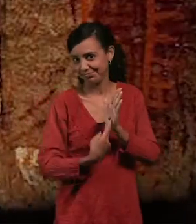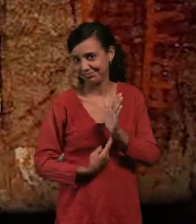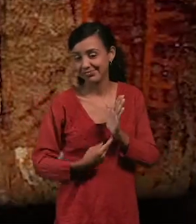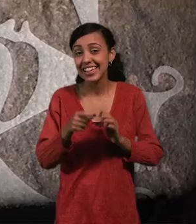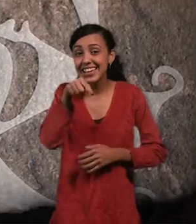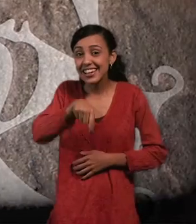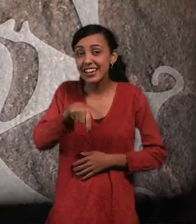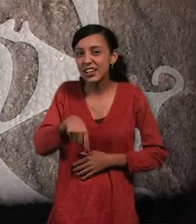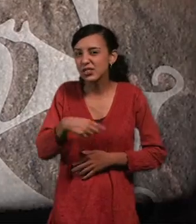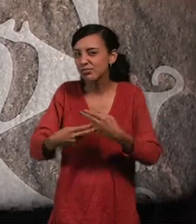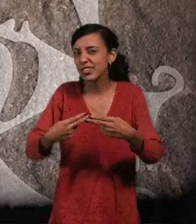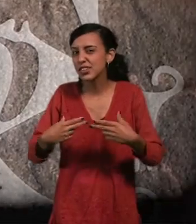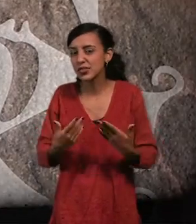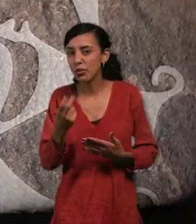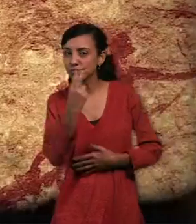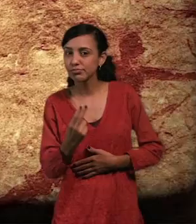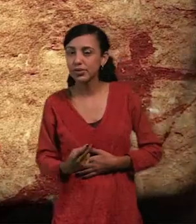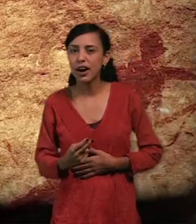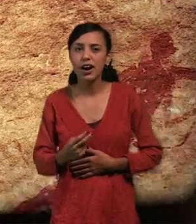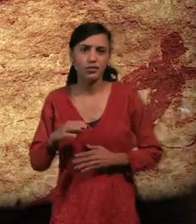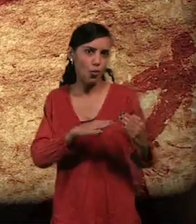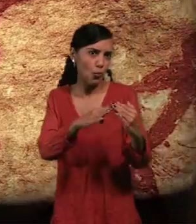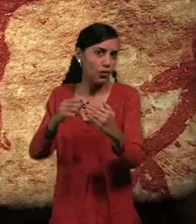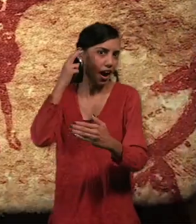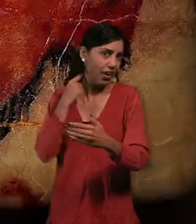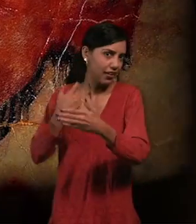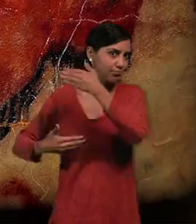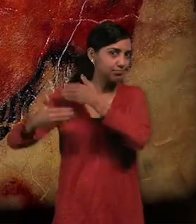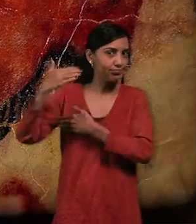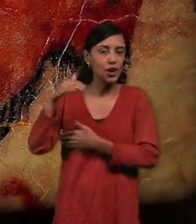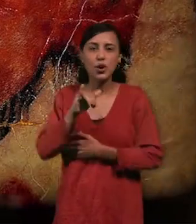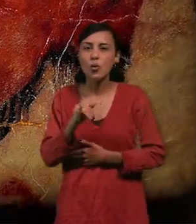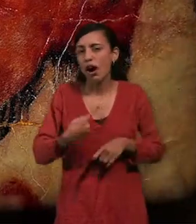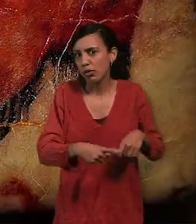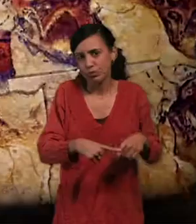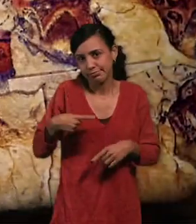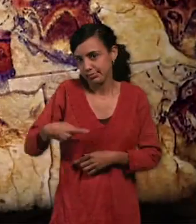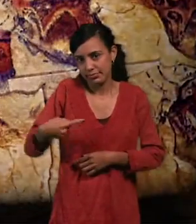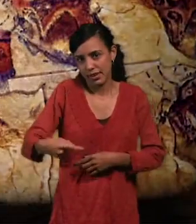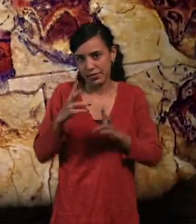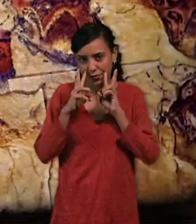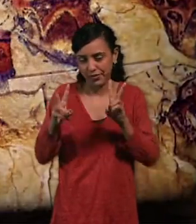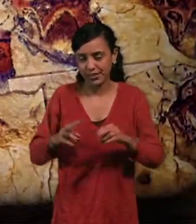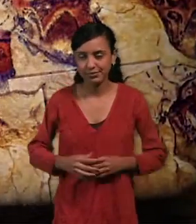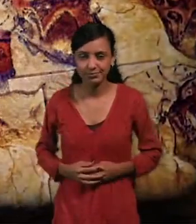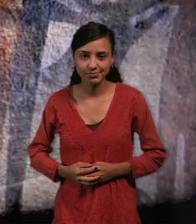Estas representaciones fueron hechas por comunidades prehistóricas para representar escenas cotidianas de sus vidas.